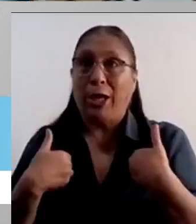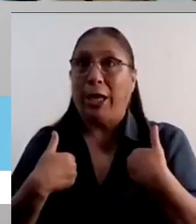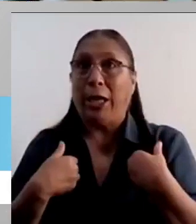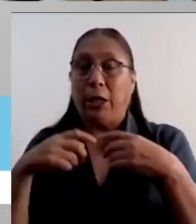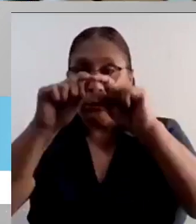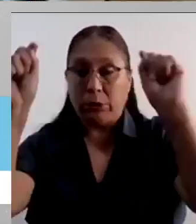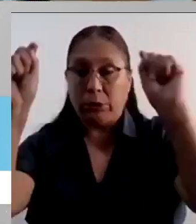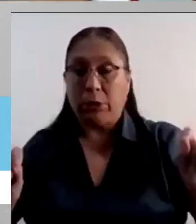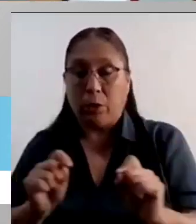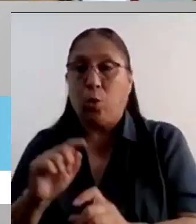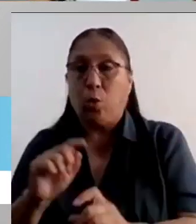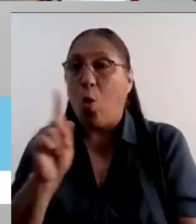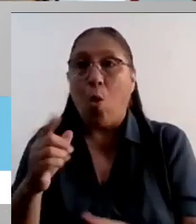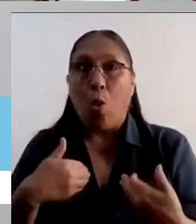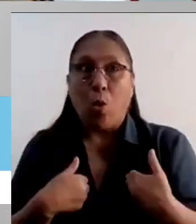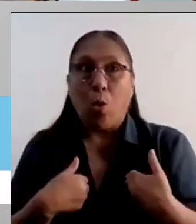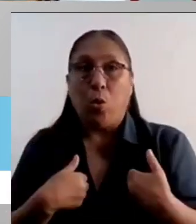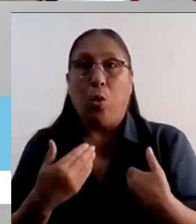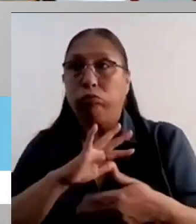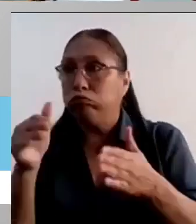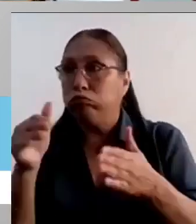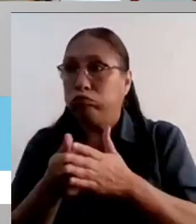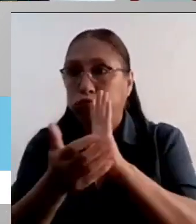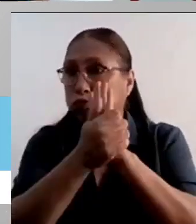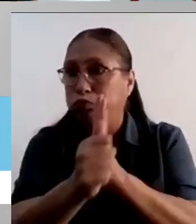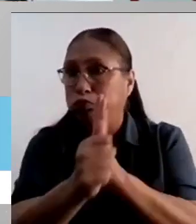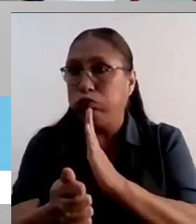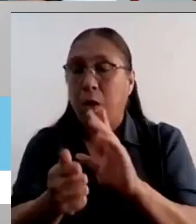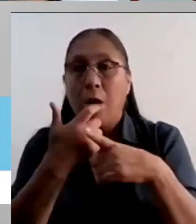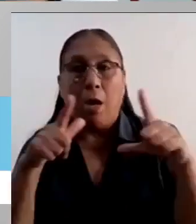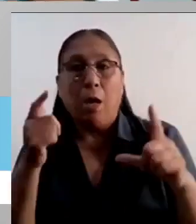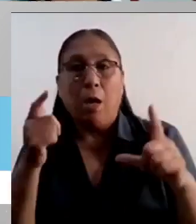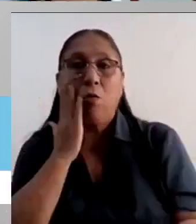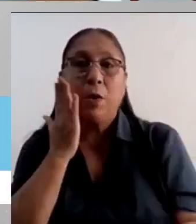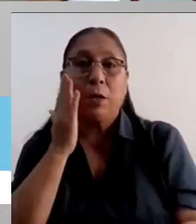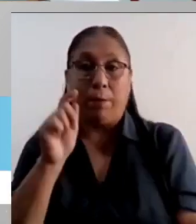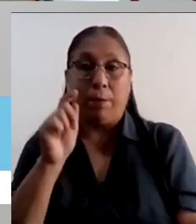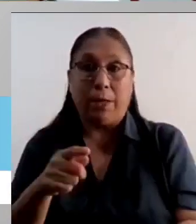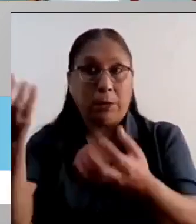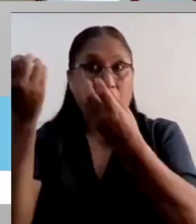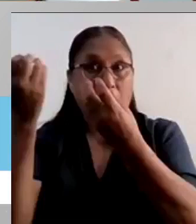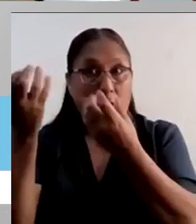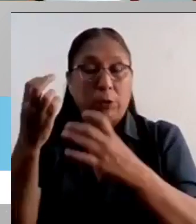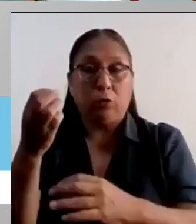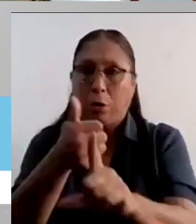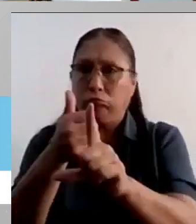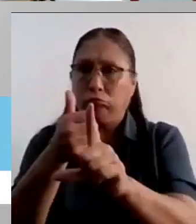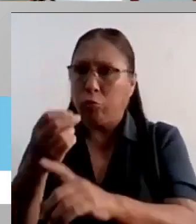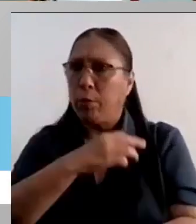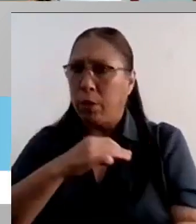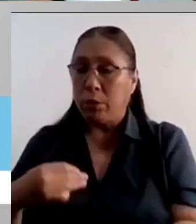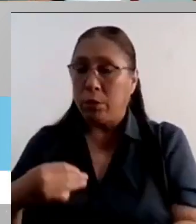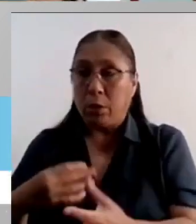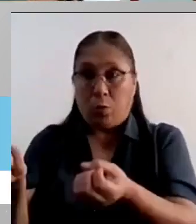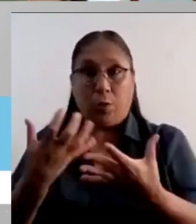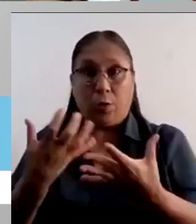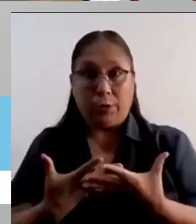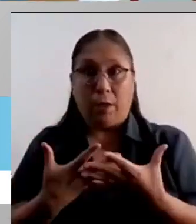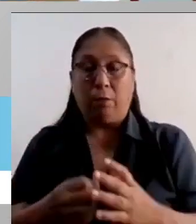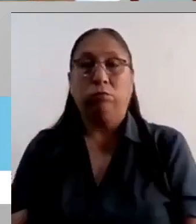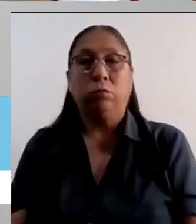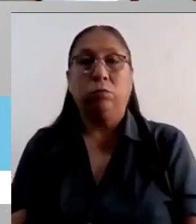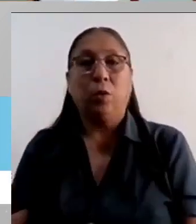o no dominan la lengua materna. Esta es información que el propio ministerio ha recogido.